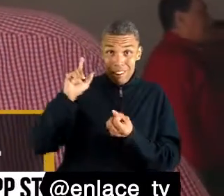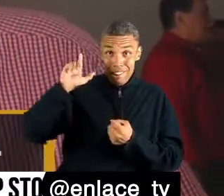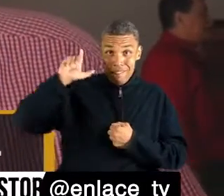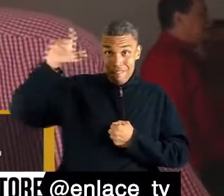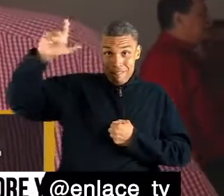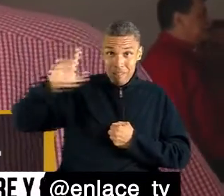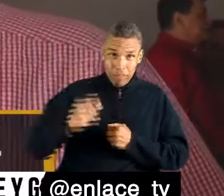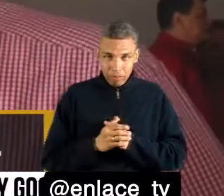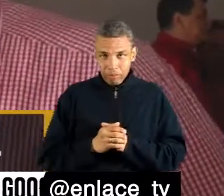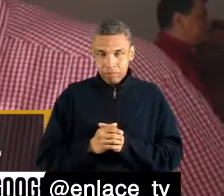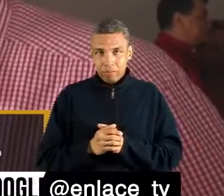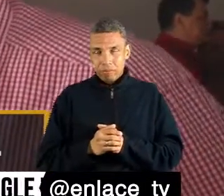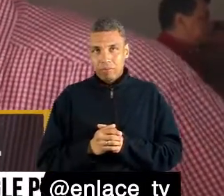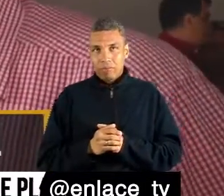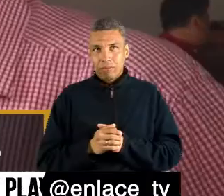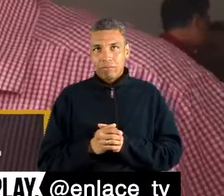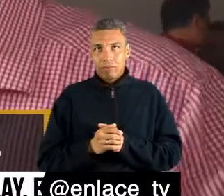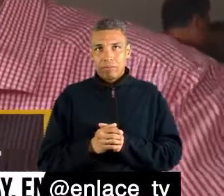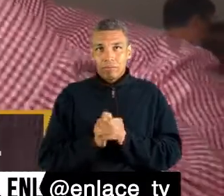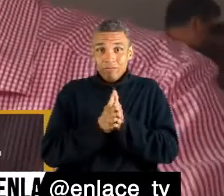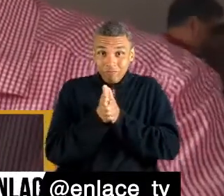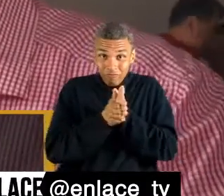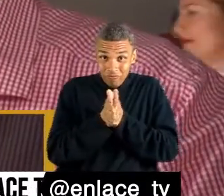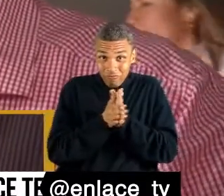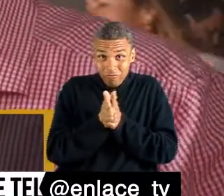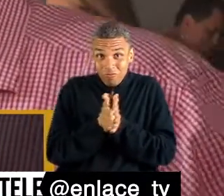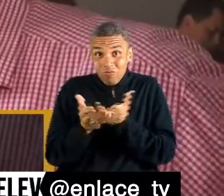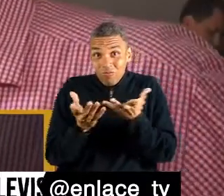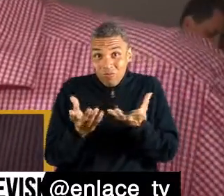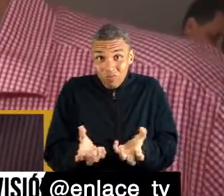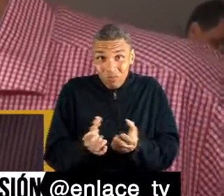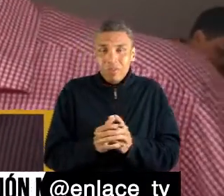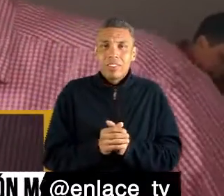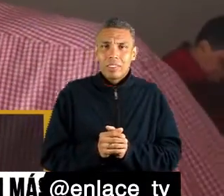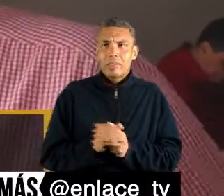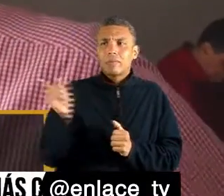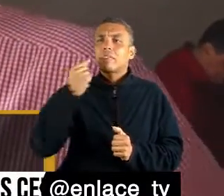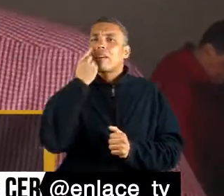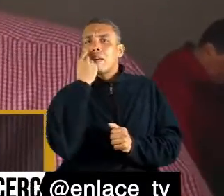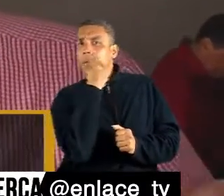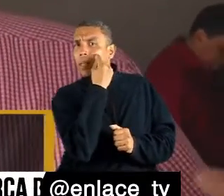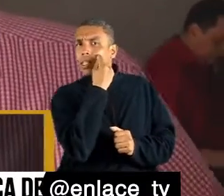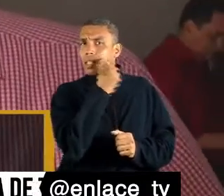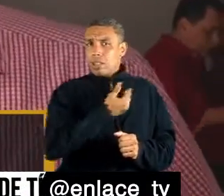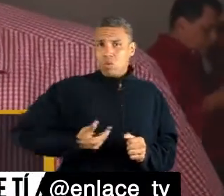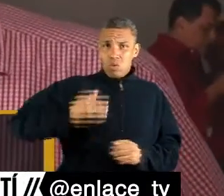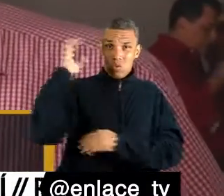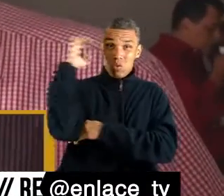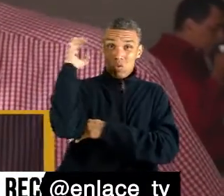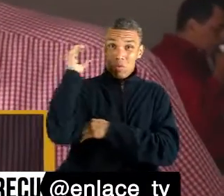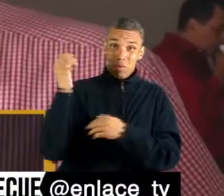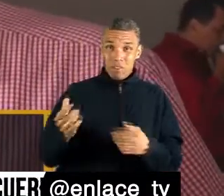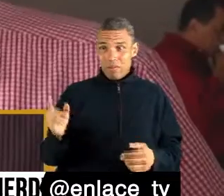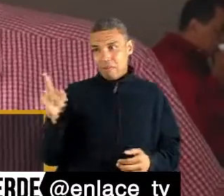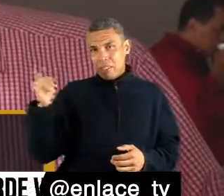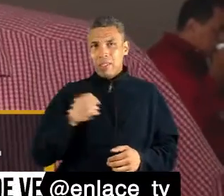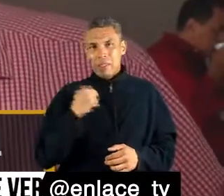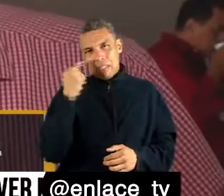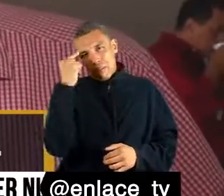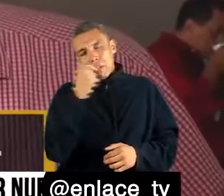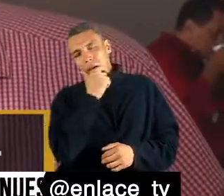que la decisión que tome de elaborar una terna del señor presidente corresponde a las realidades